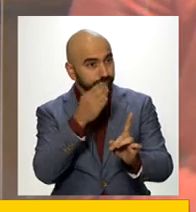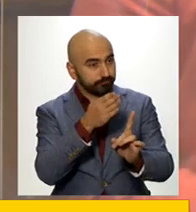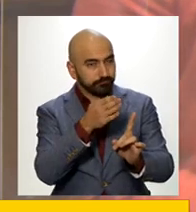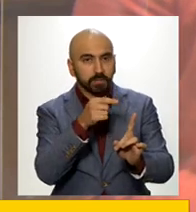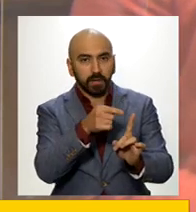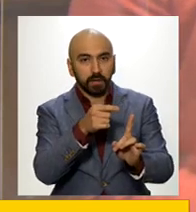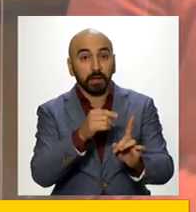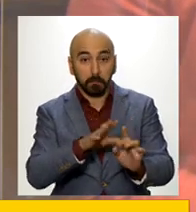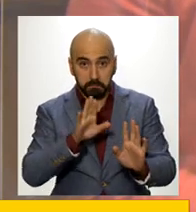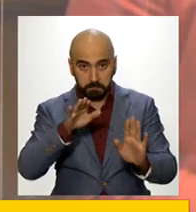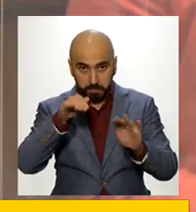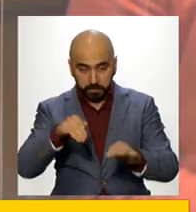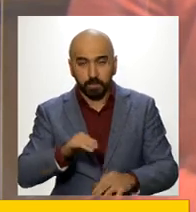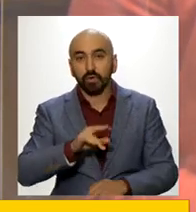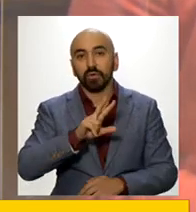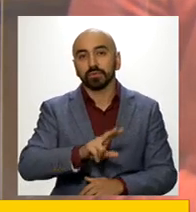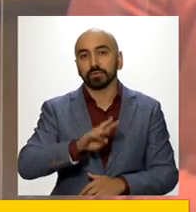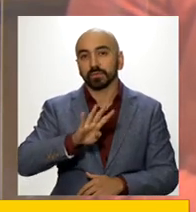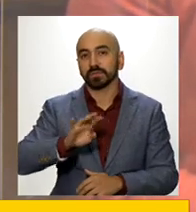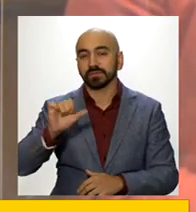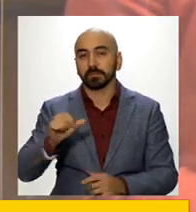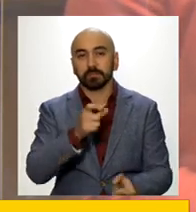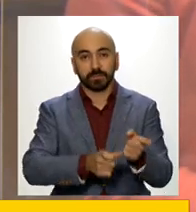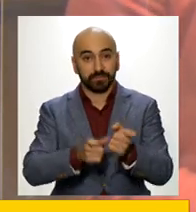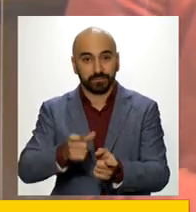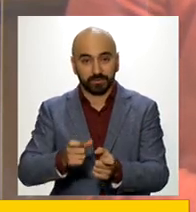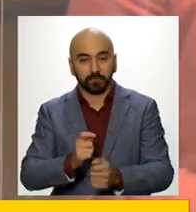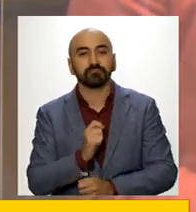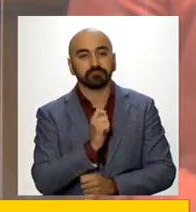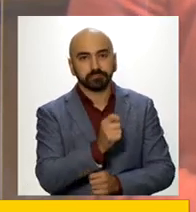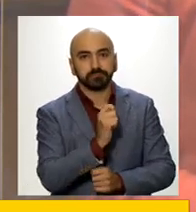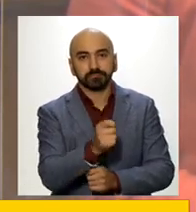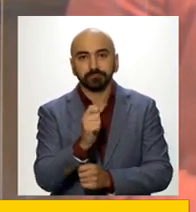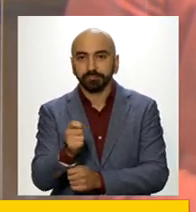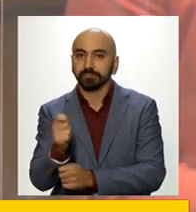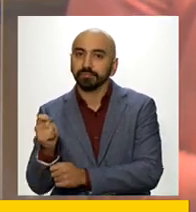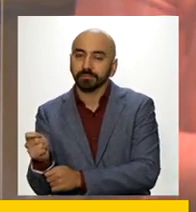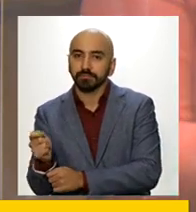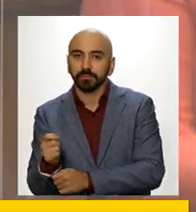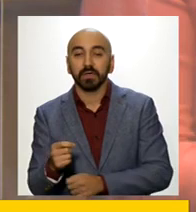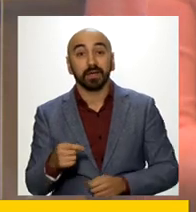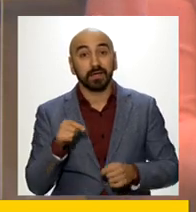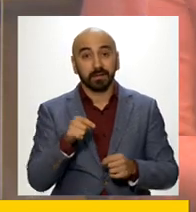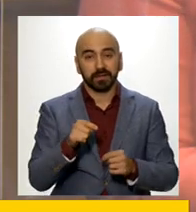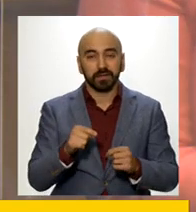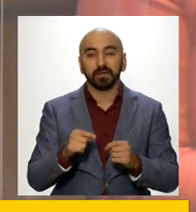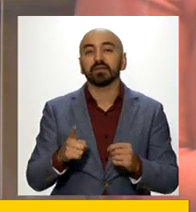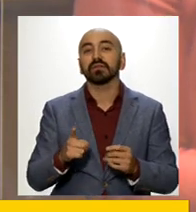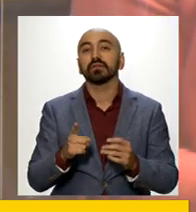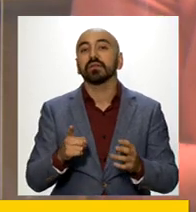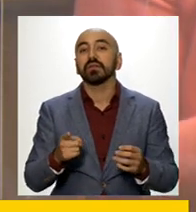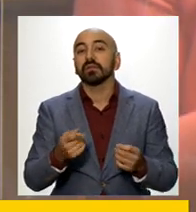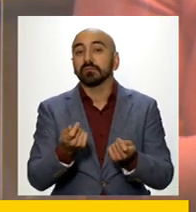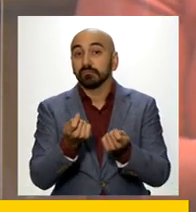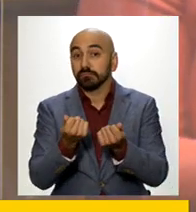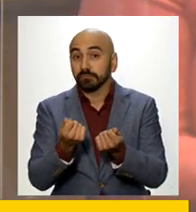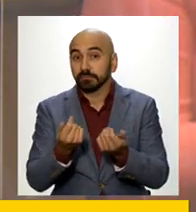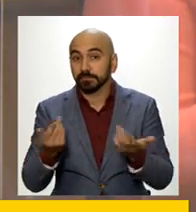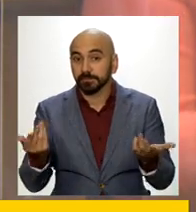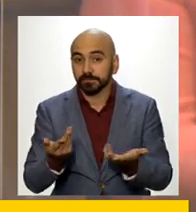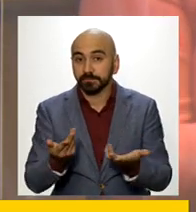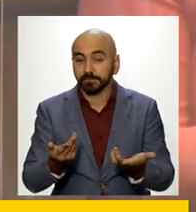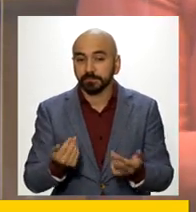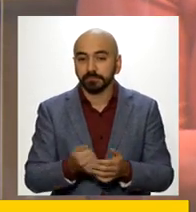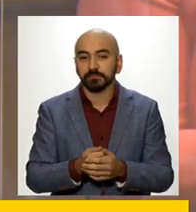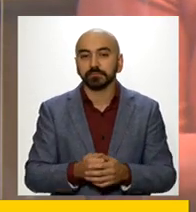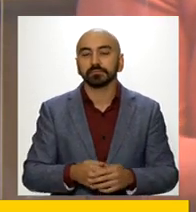las 846 víctimas o a sus derechohabientes la suma todavía debida